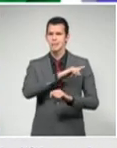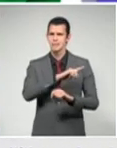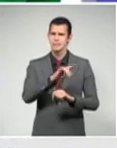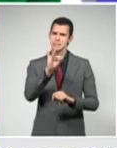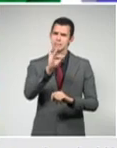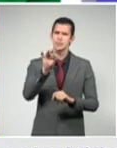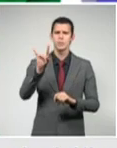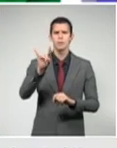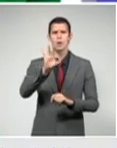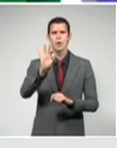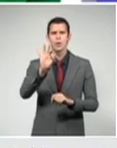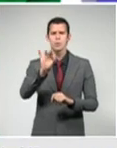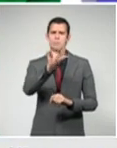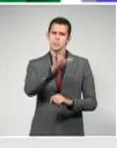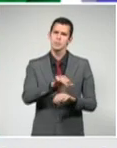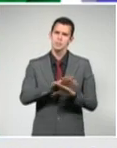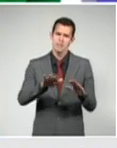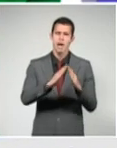798 altas.